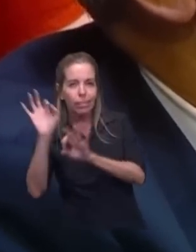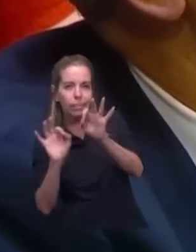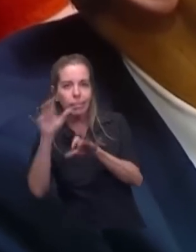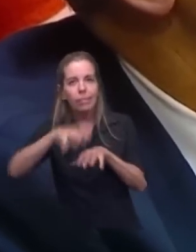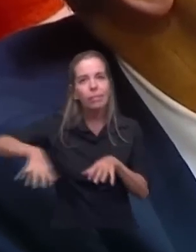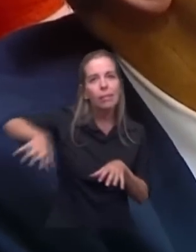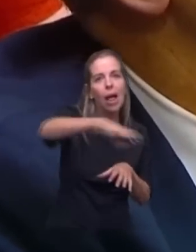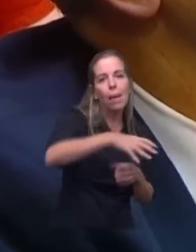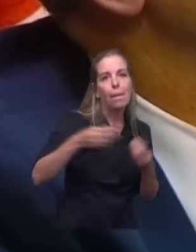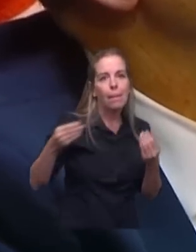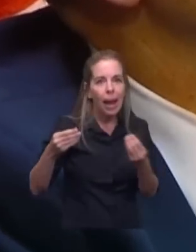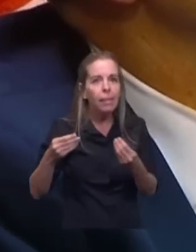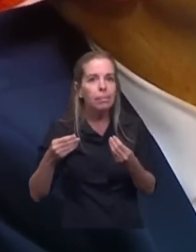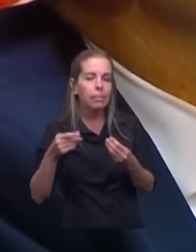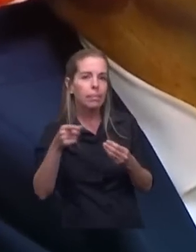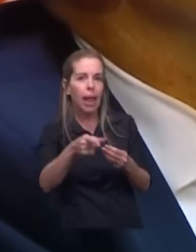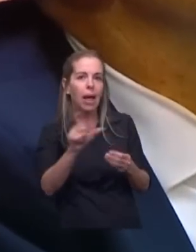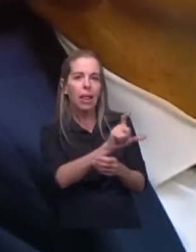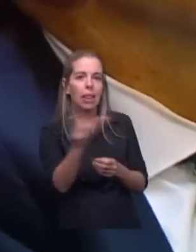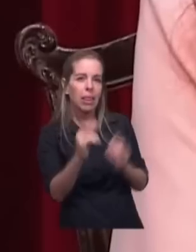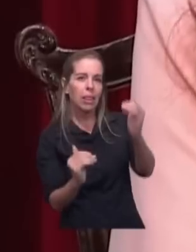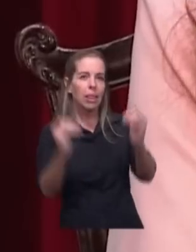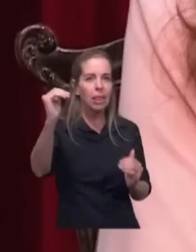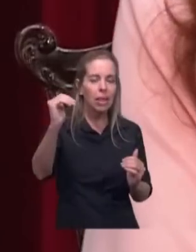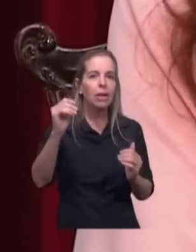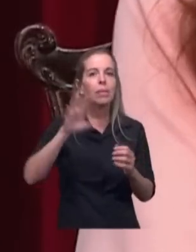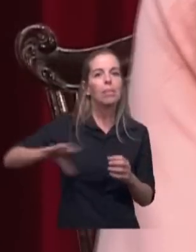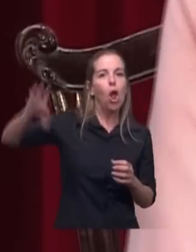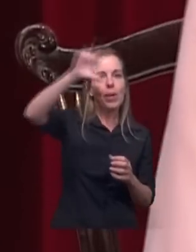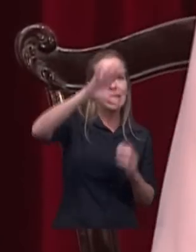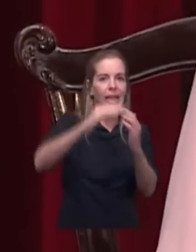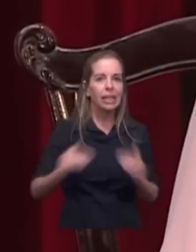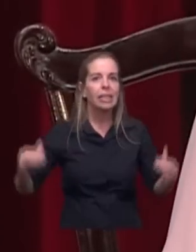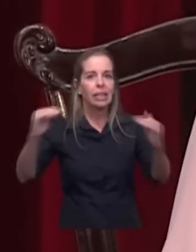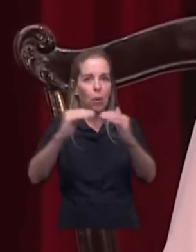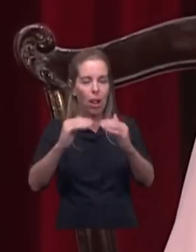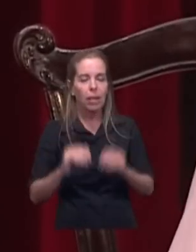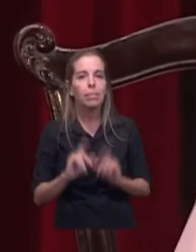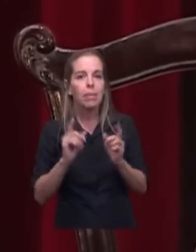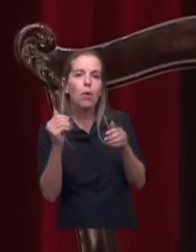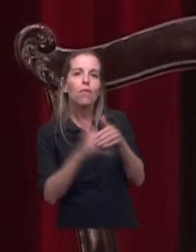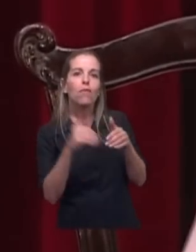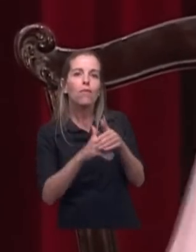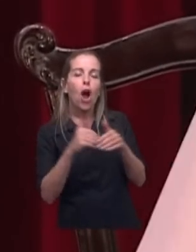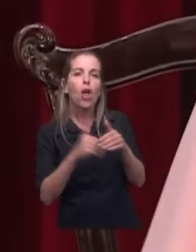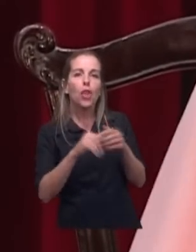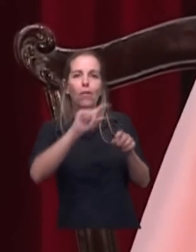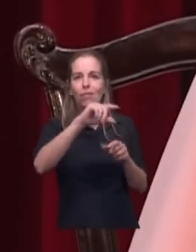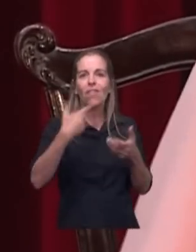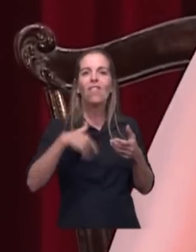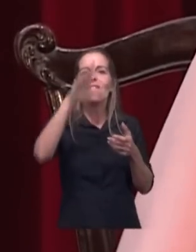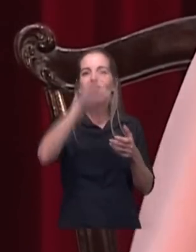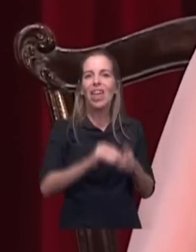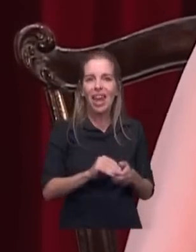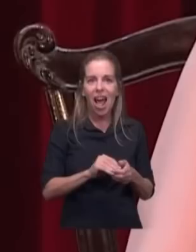para remover obstáculos y reducir brechas en el desarrollo de las provincias. Por medio del Fondo Fiduciario Federal de Infraestructura